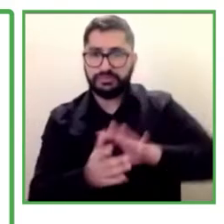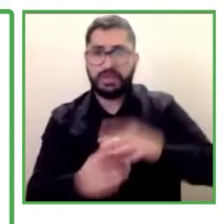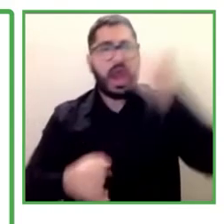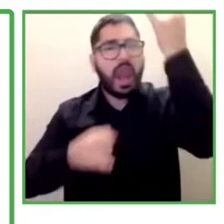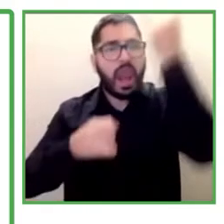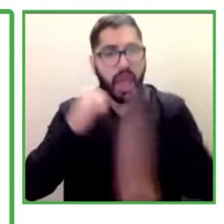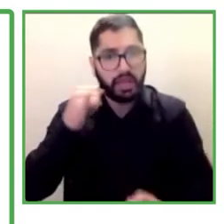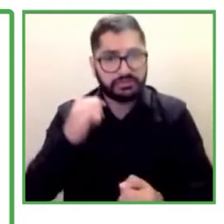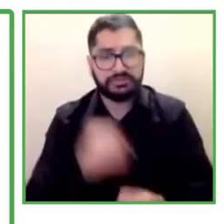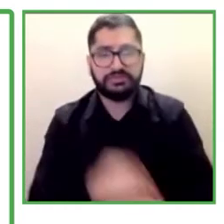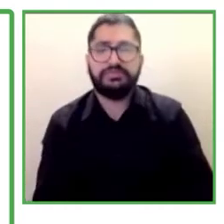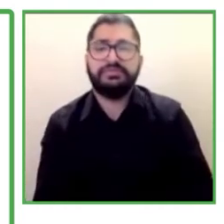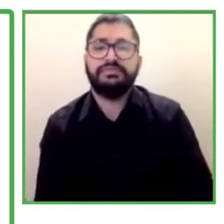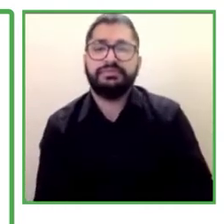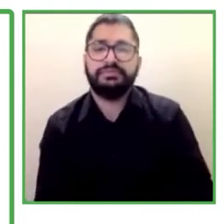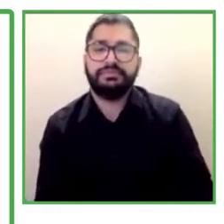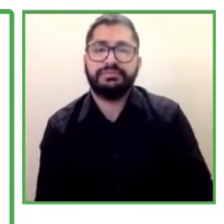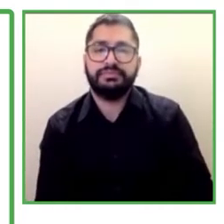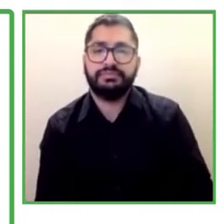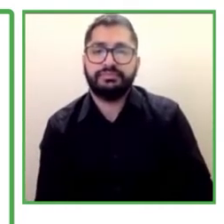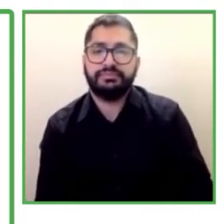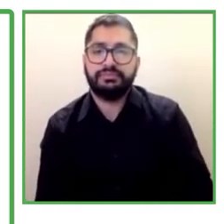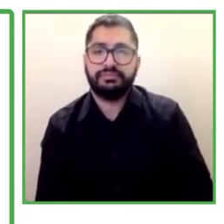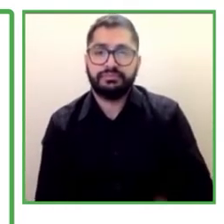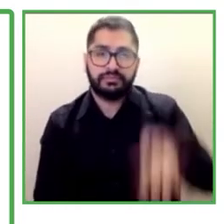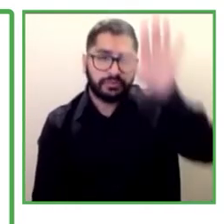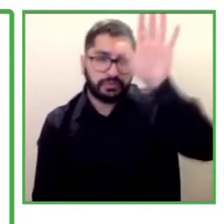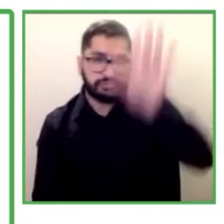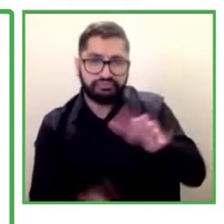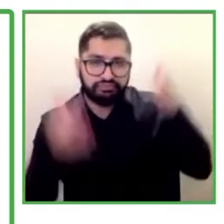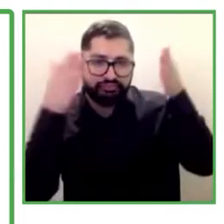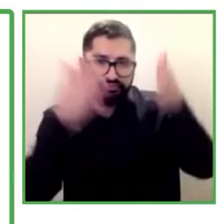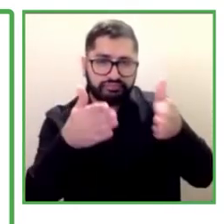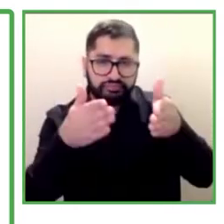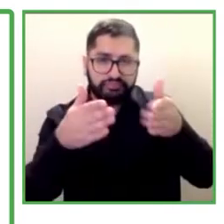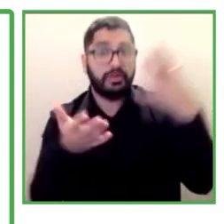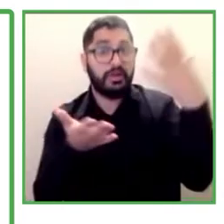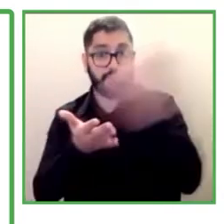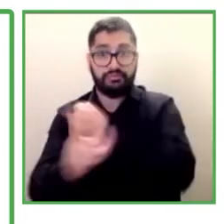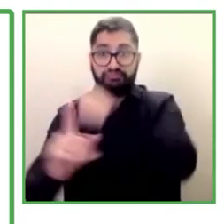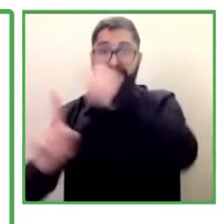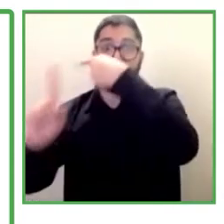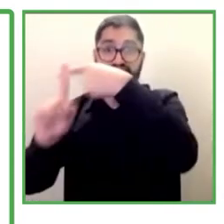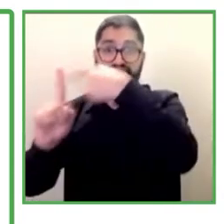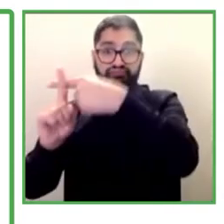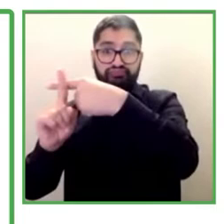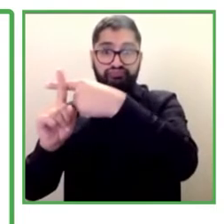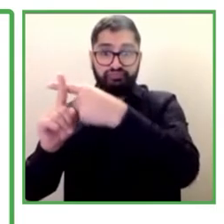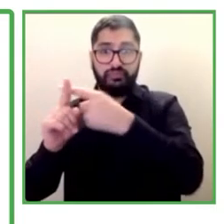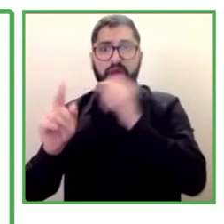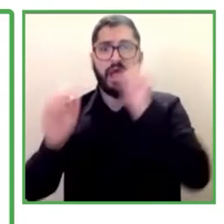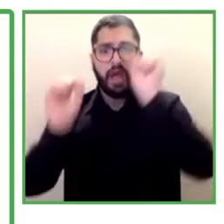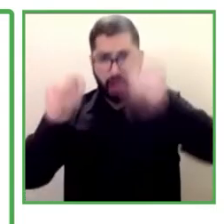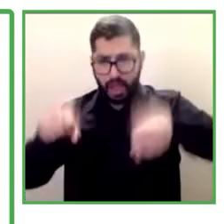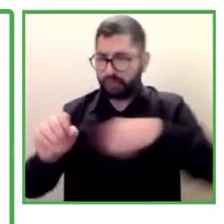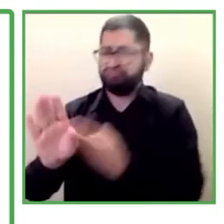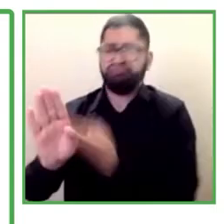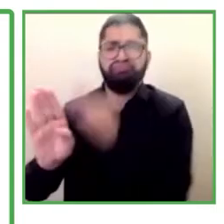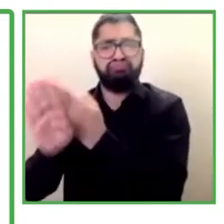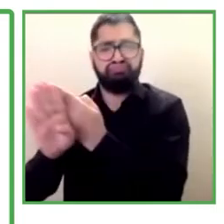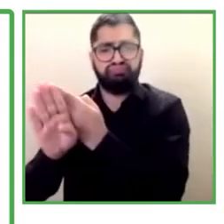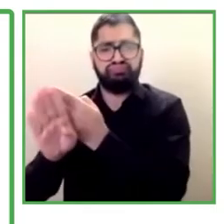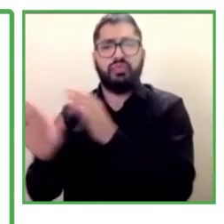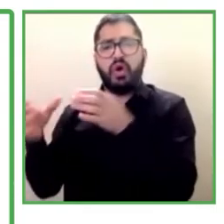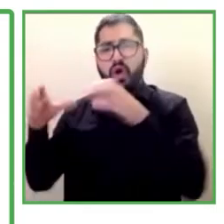que tiene el programa Pacto de Productividad es el respaldo de las organizaciones de personas con discapacidad con las que hemos trabajado desde nuestros